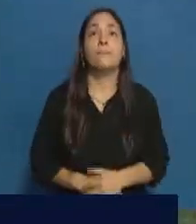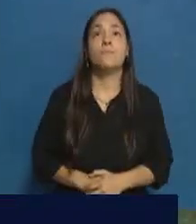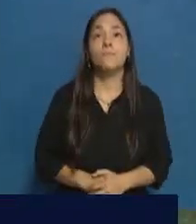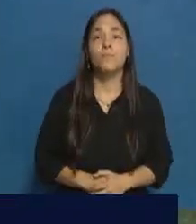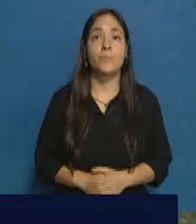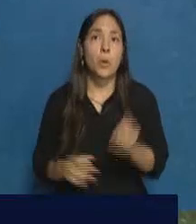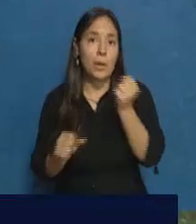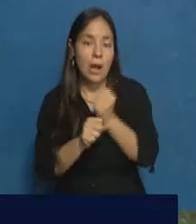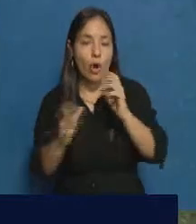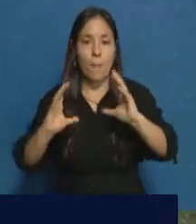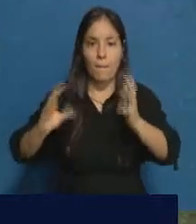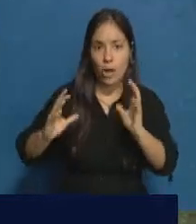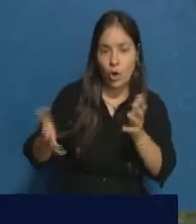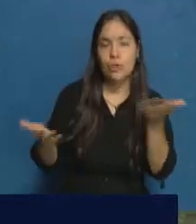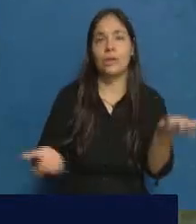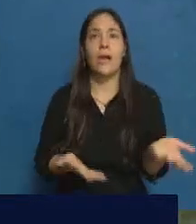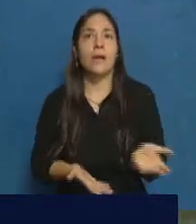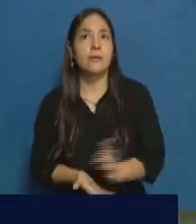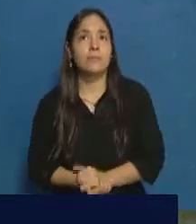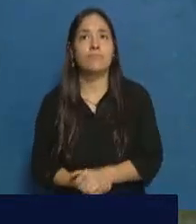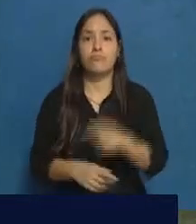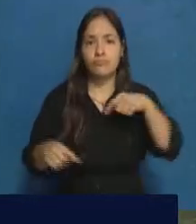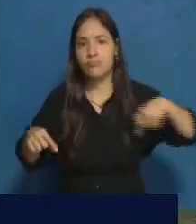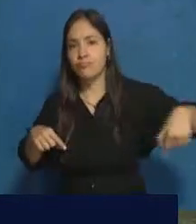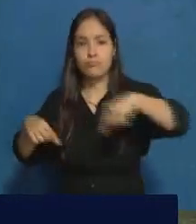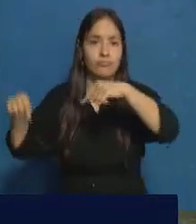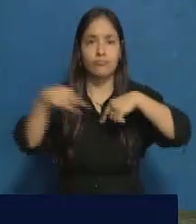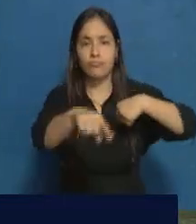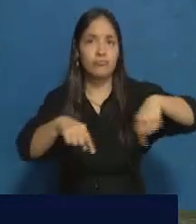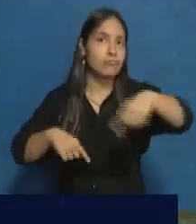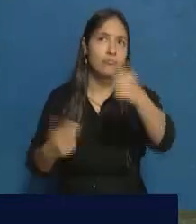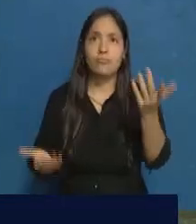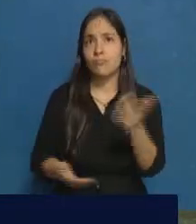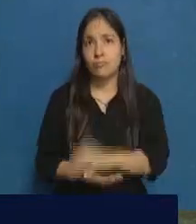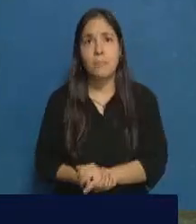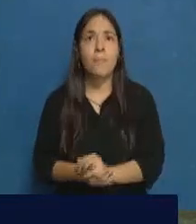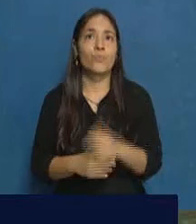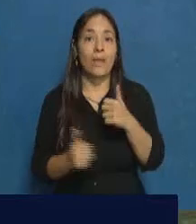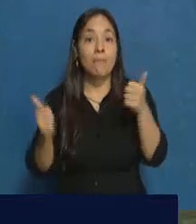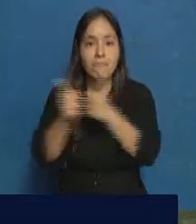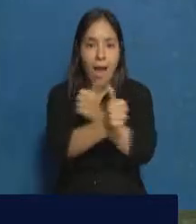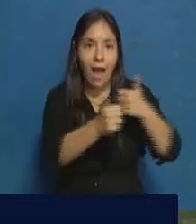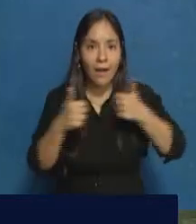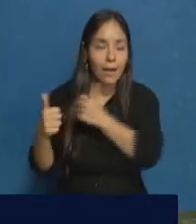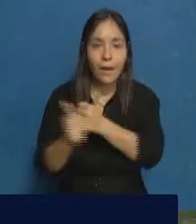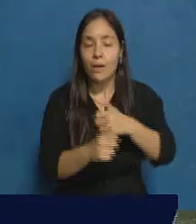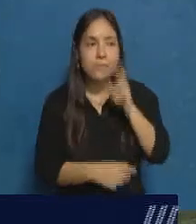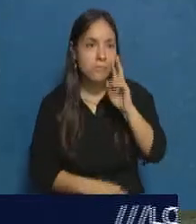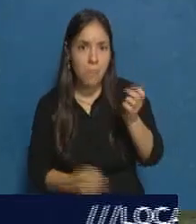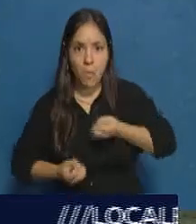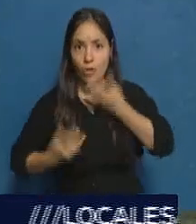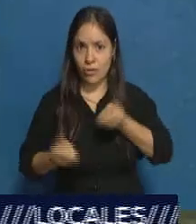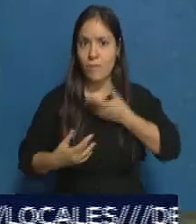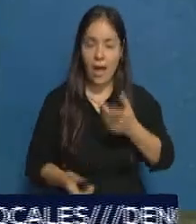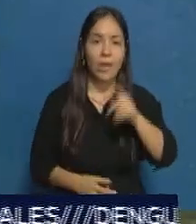en trabajos con pelota, de toques, movimiento, desmarque. Muy motivado el Botellero, se los veo con un